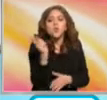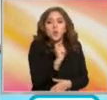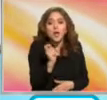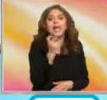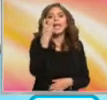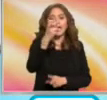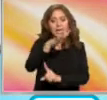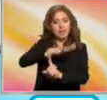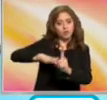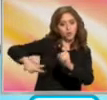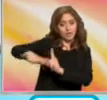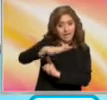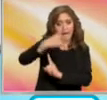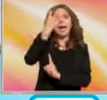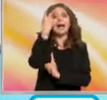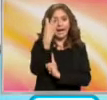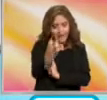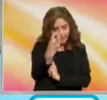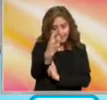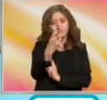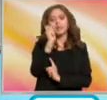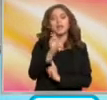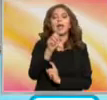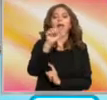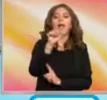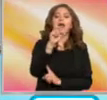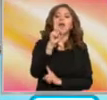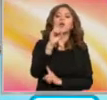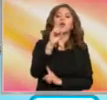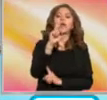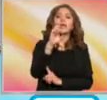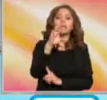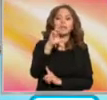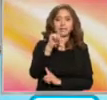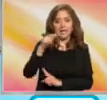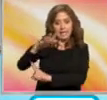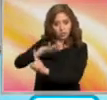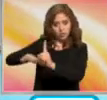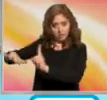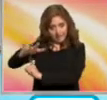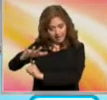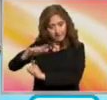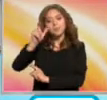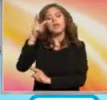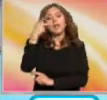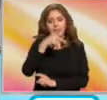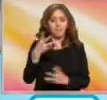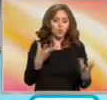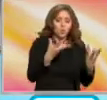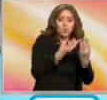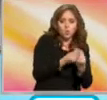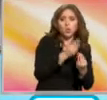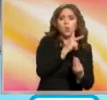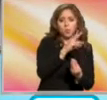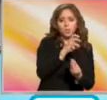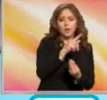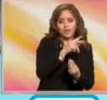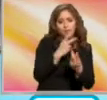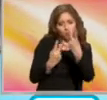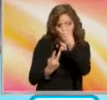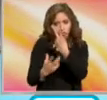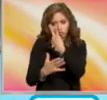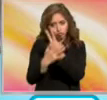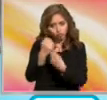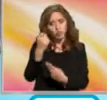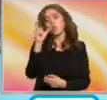tipo social es lo que consideramos la adolescencia, Ya. acompañado de todos los cambios de la pubertad que probablemente empezaron desde